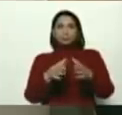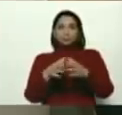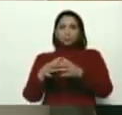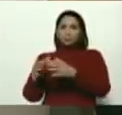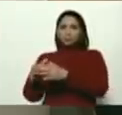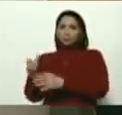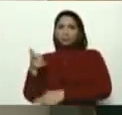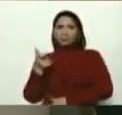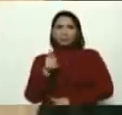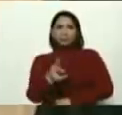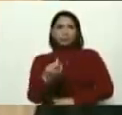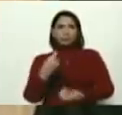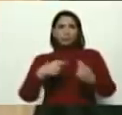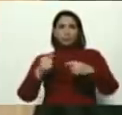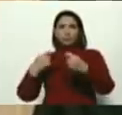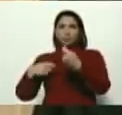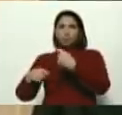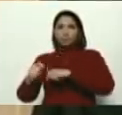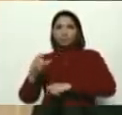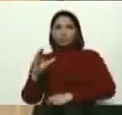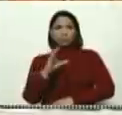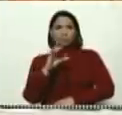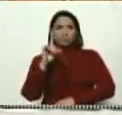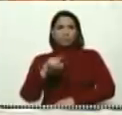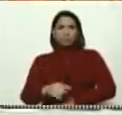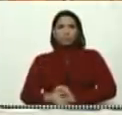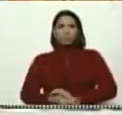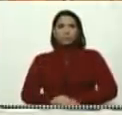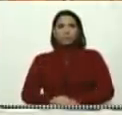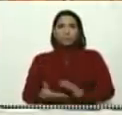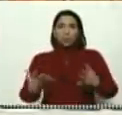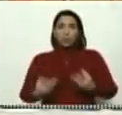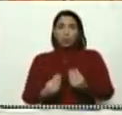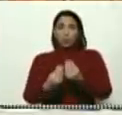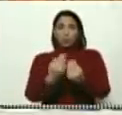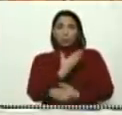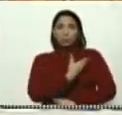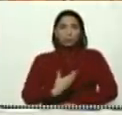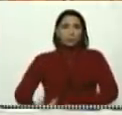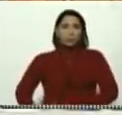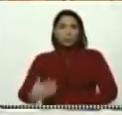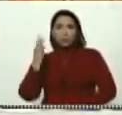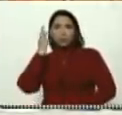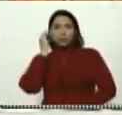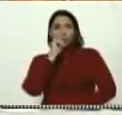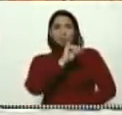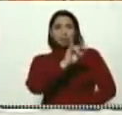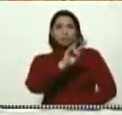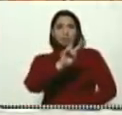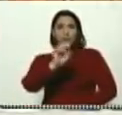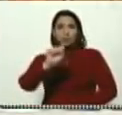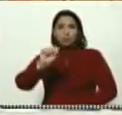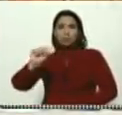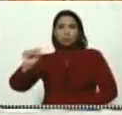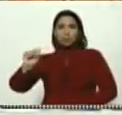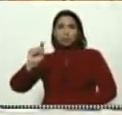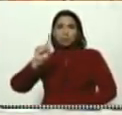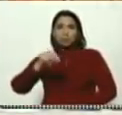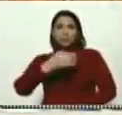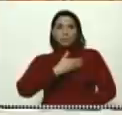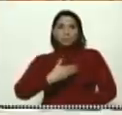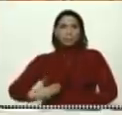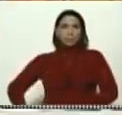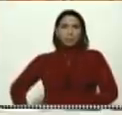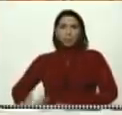de la ciudad capital. También nos acompaña la presidenta del Seguro Social, el presidente de